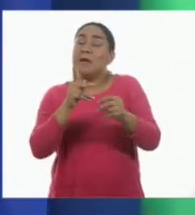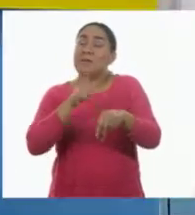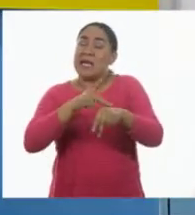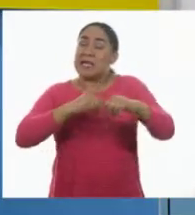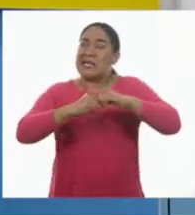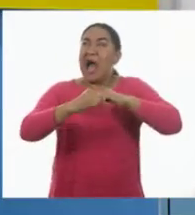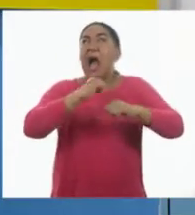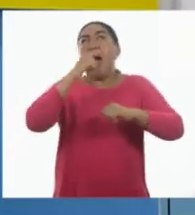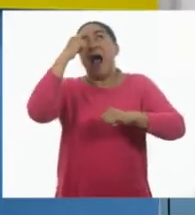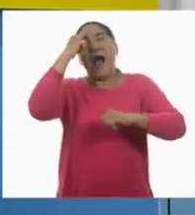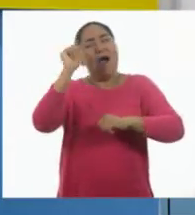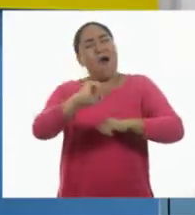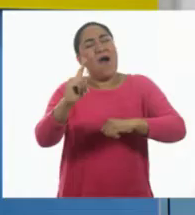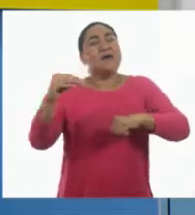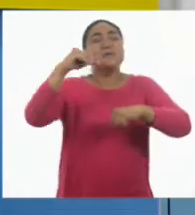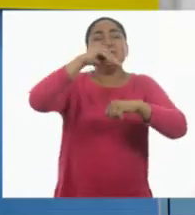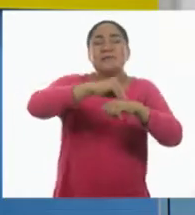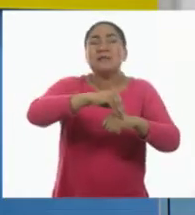un guerrero